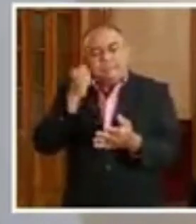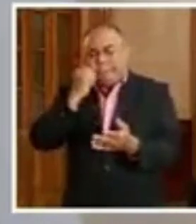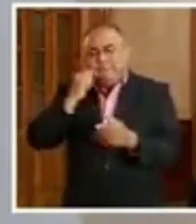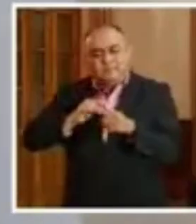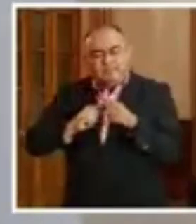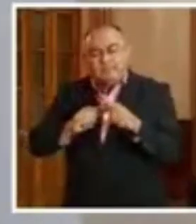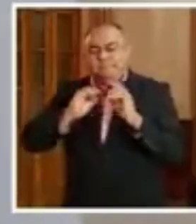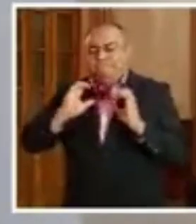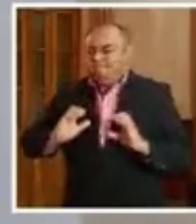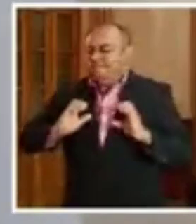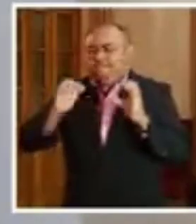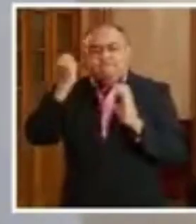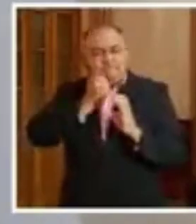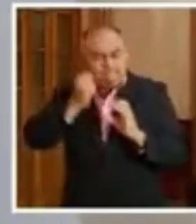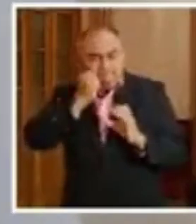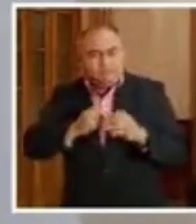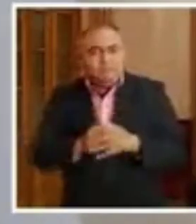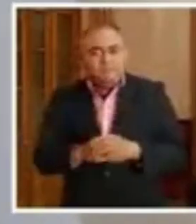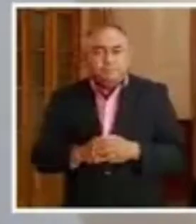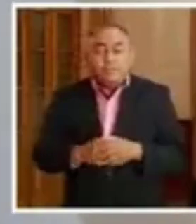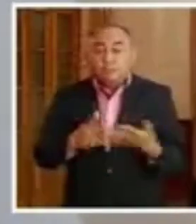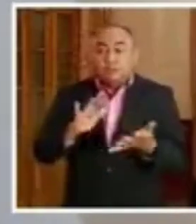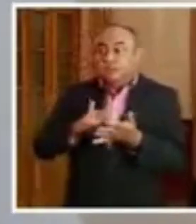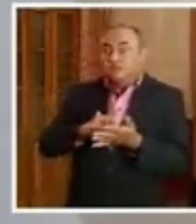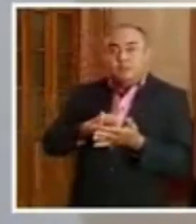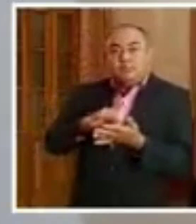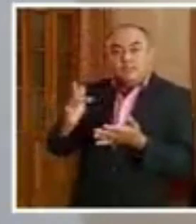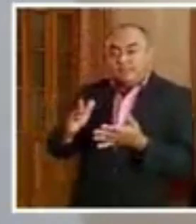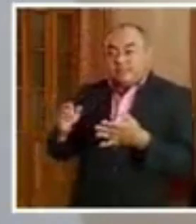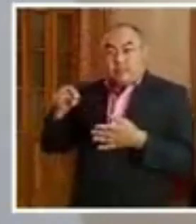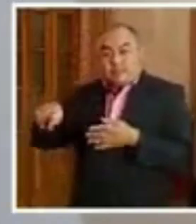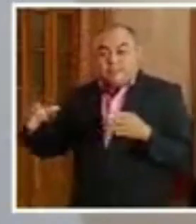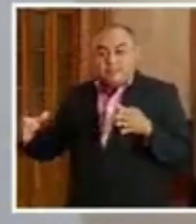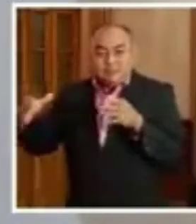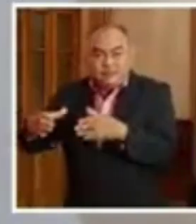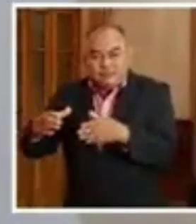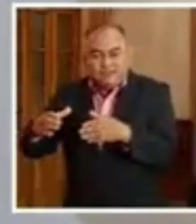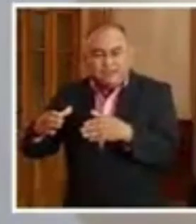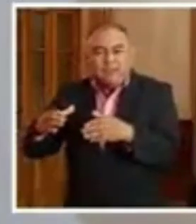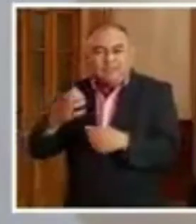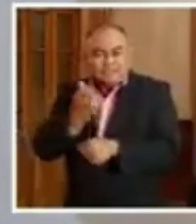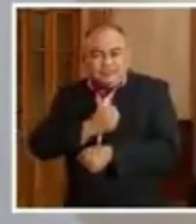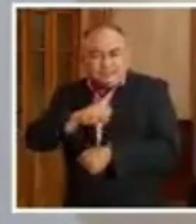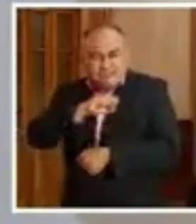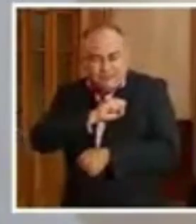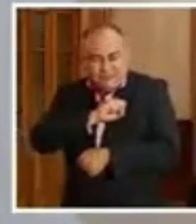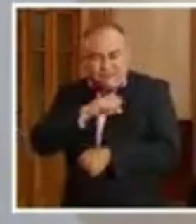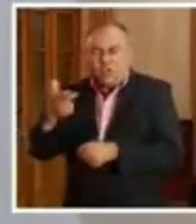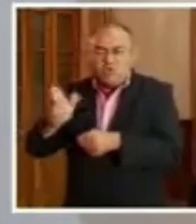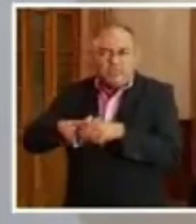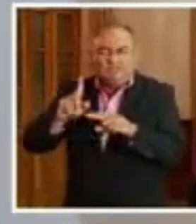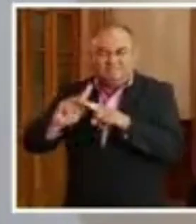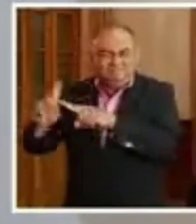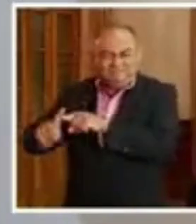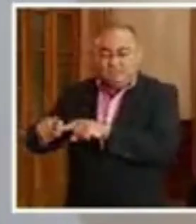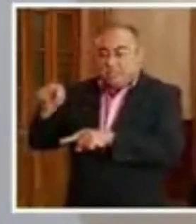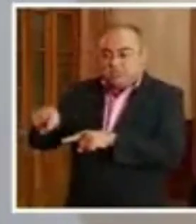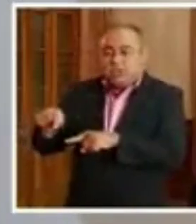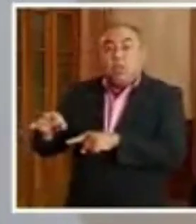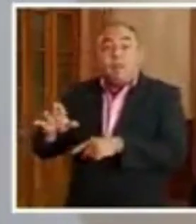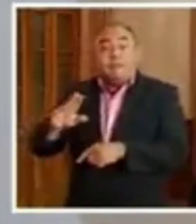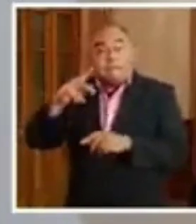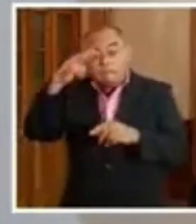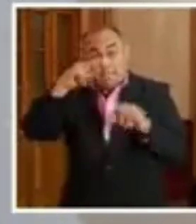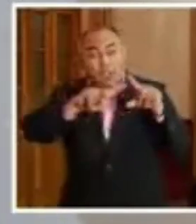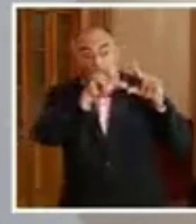Gracias al excelente sistema de salud de Nuevo León, que es el mejor de México, y siéntanse